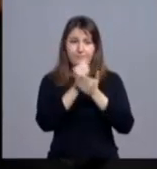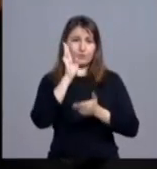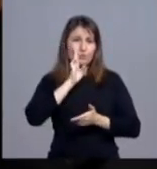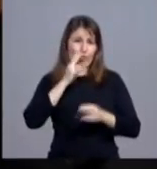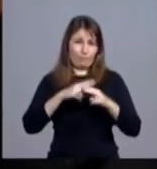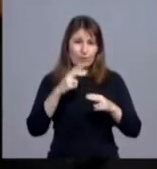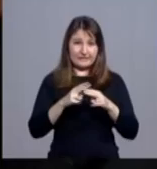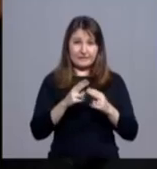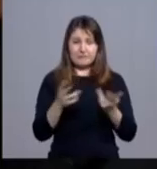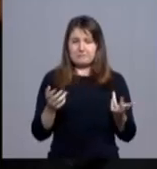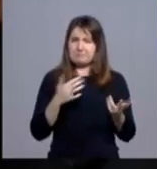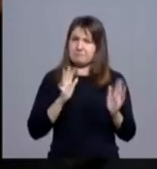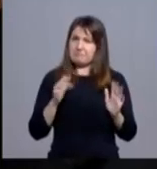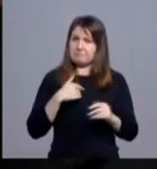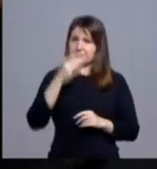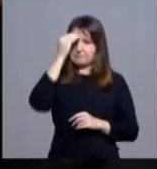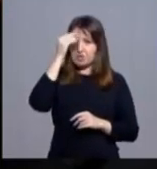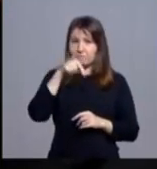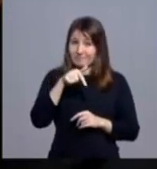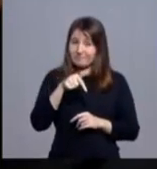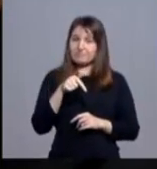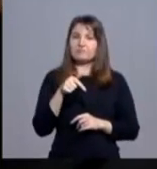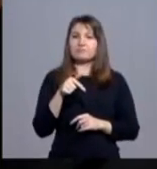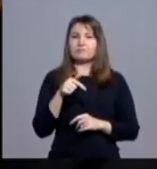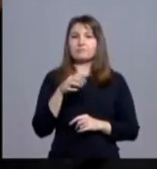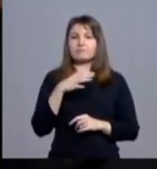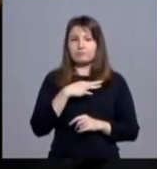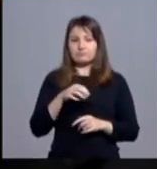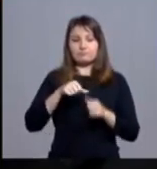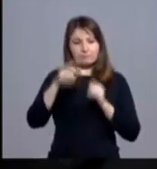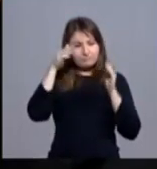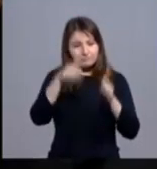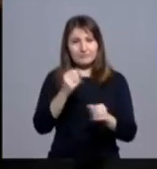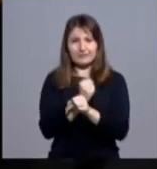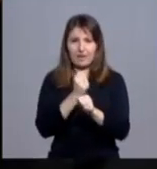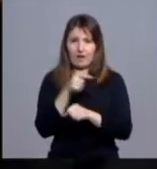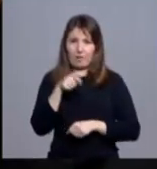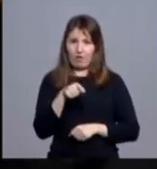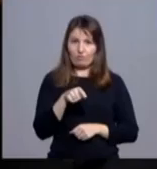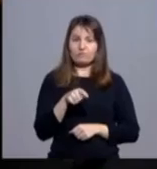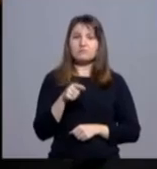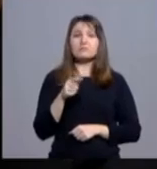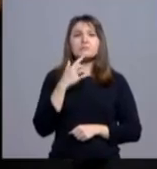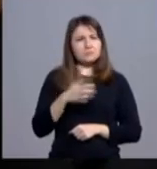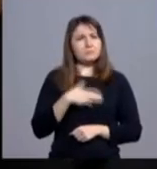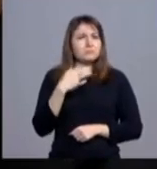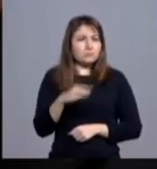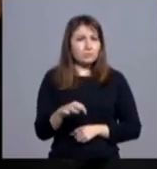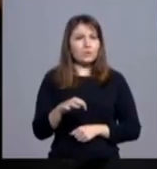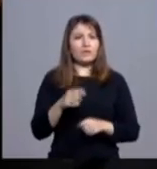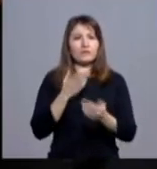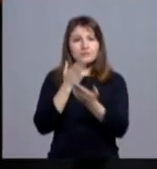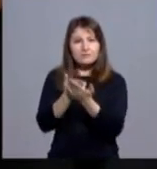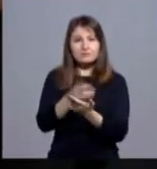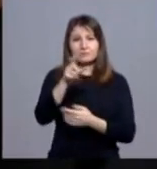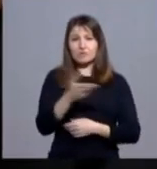política. Yo creo que es en ese sentido en el que debemos de trabajar y en el que se puede pedir a la